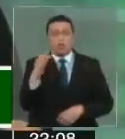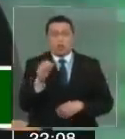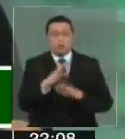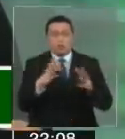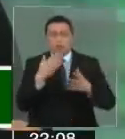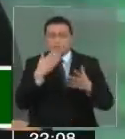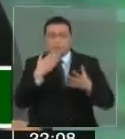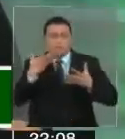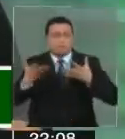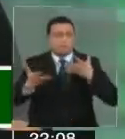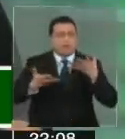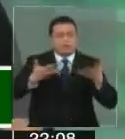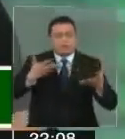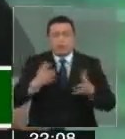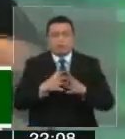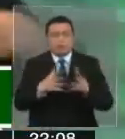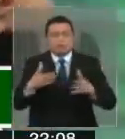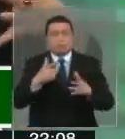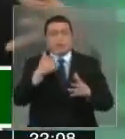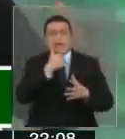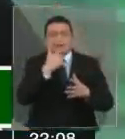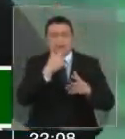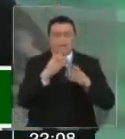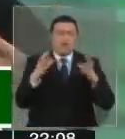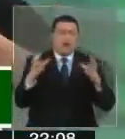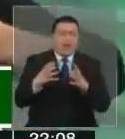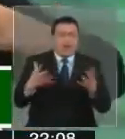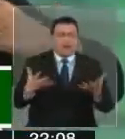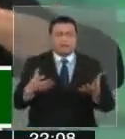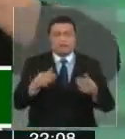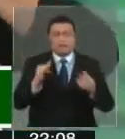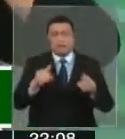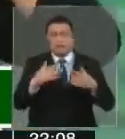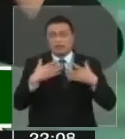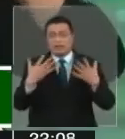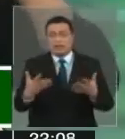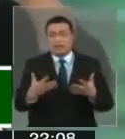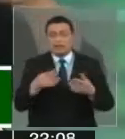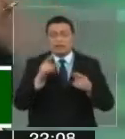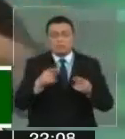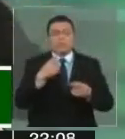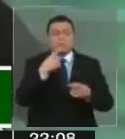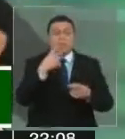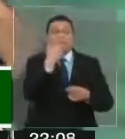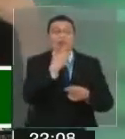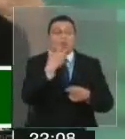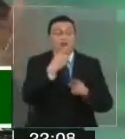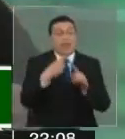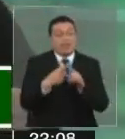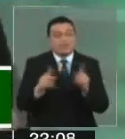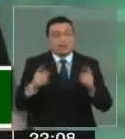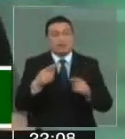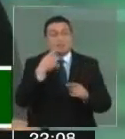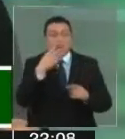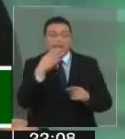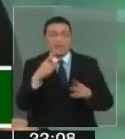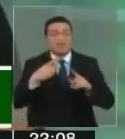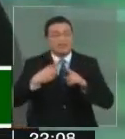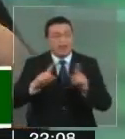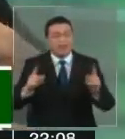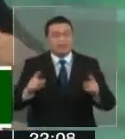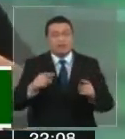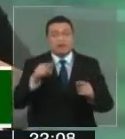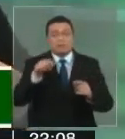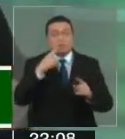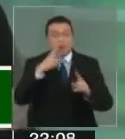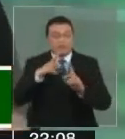expresiva, se reía fuerte y era expresiva, tenía un lenguaje distinto, hablaba distinto y como